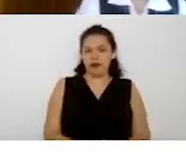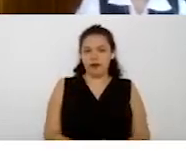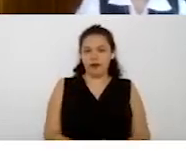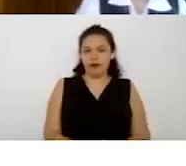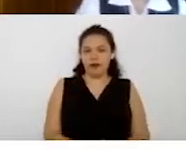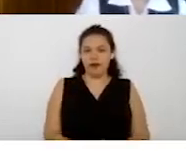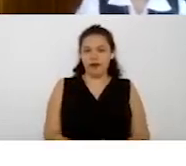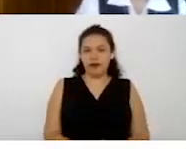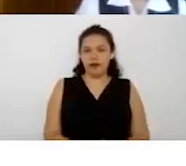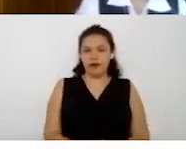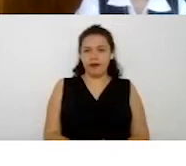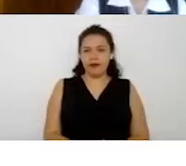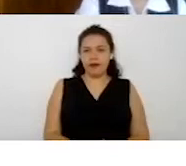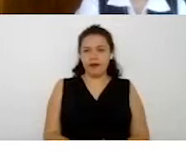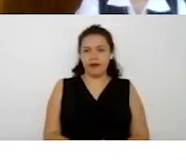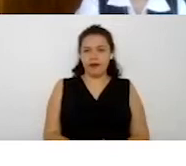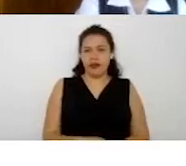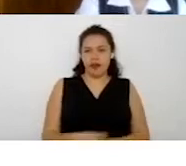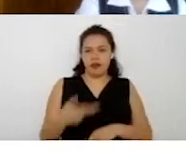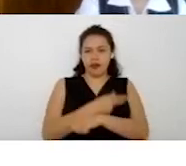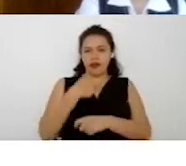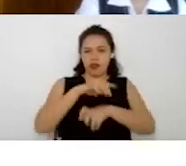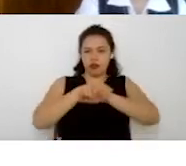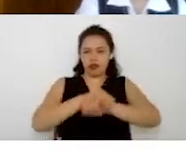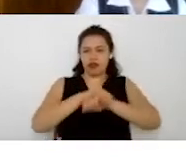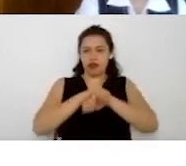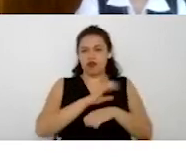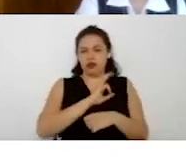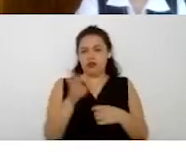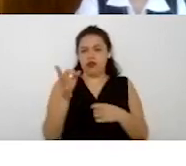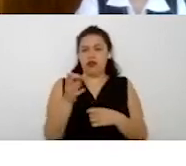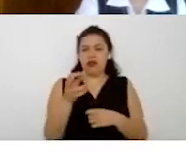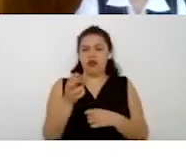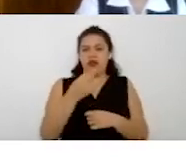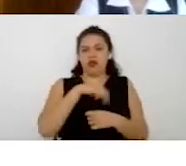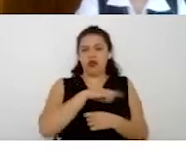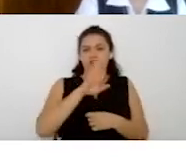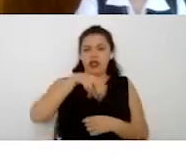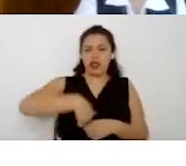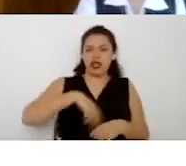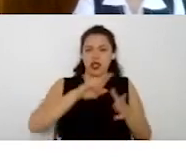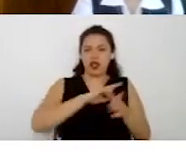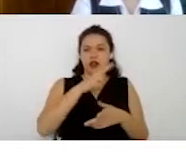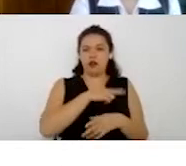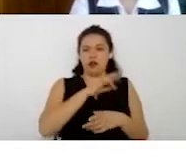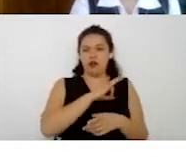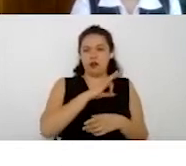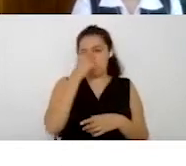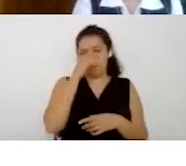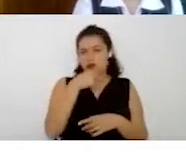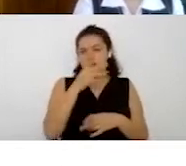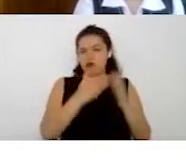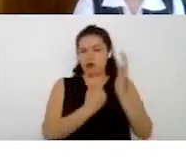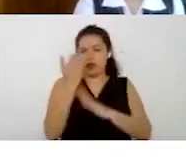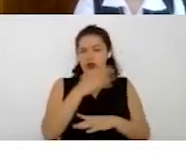¿Qué pasaría si yo comienzo a aplicar compresiones de RCP? Porque podemos empeorar la lesión y la hemorragia puede aumentar,